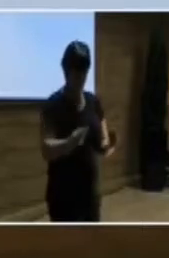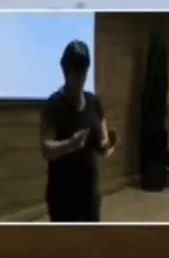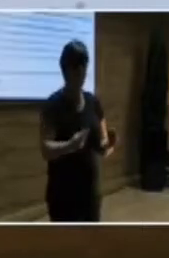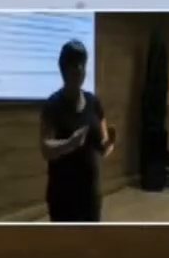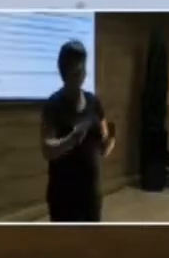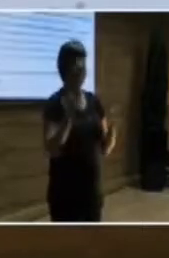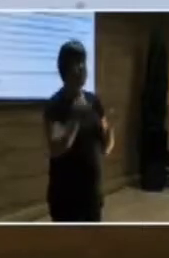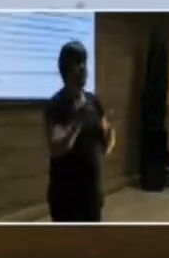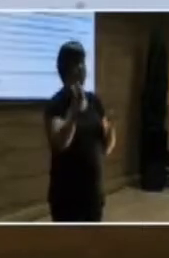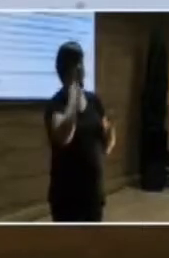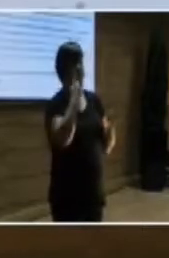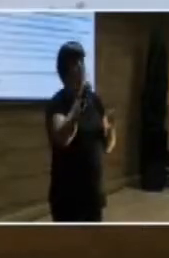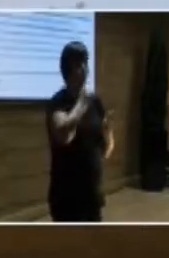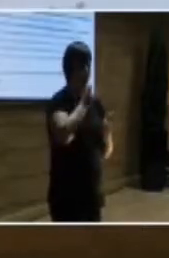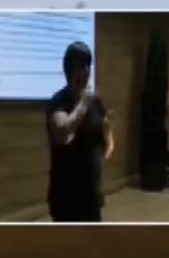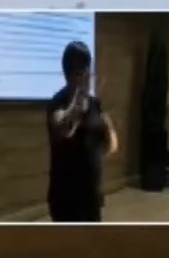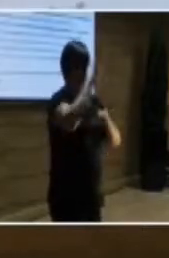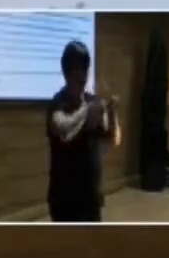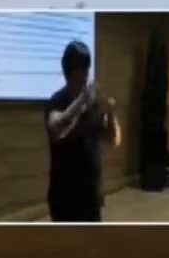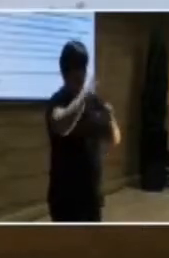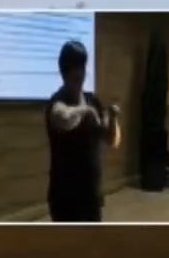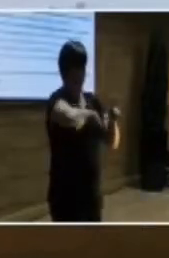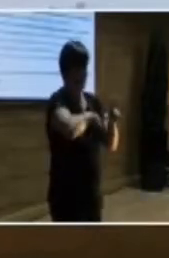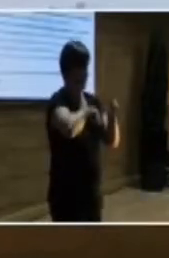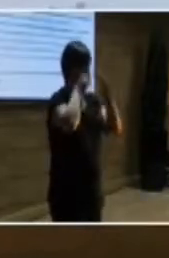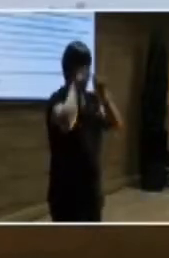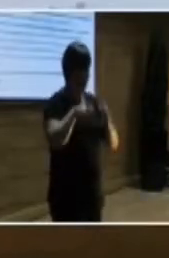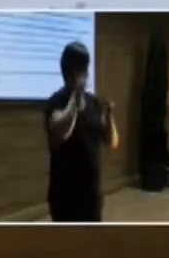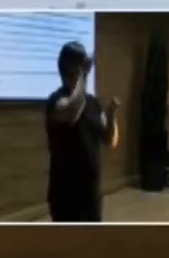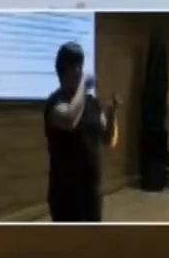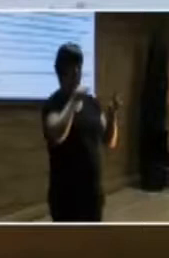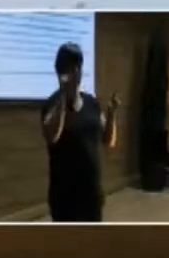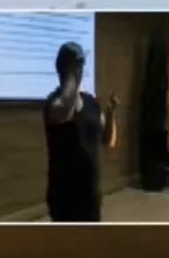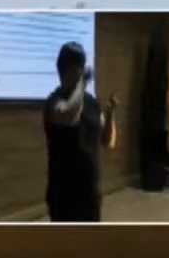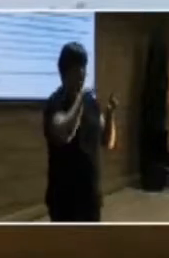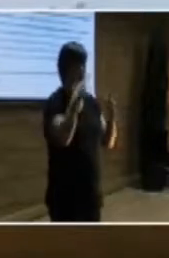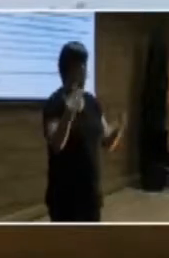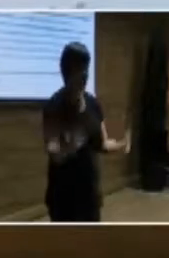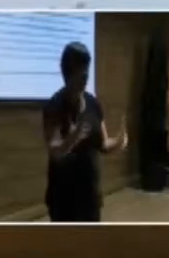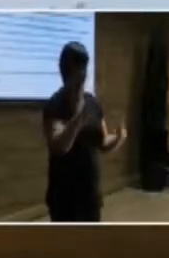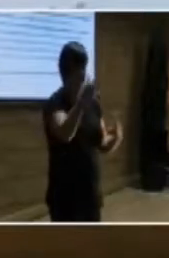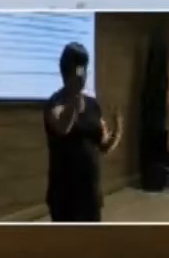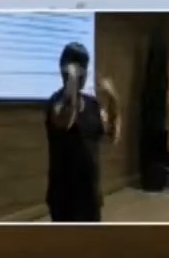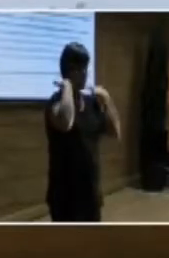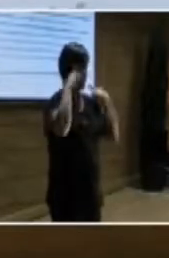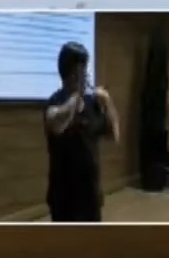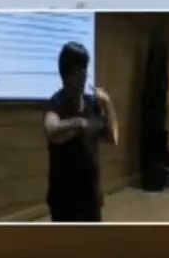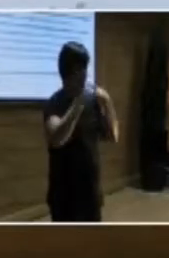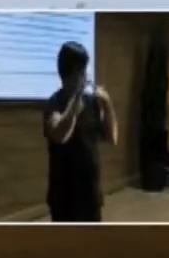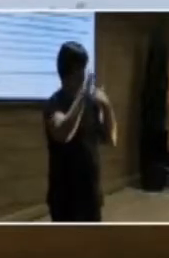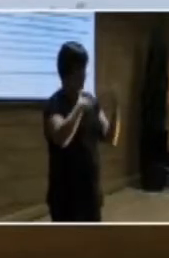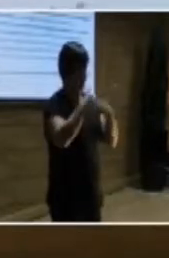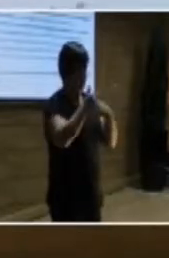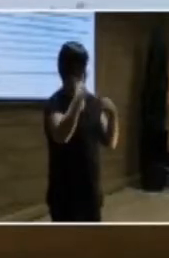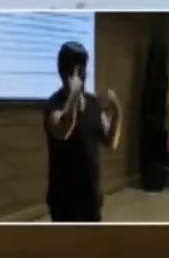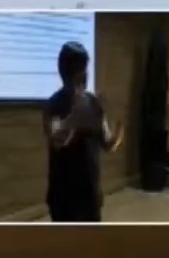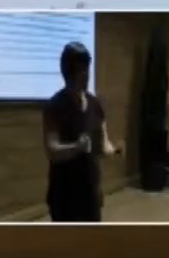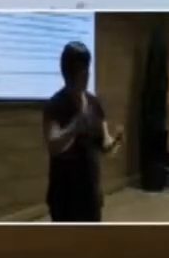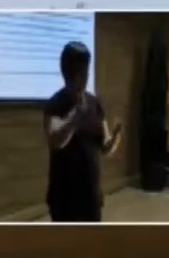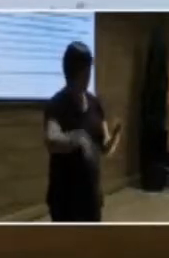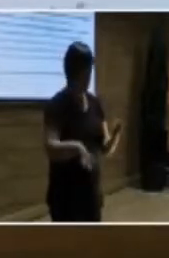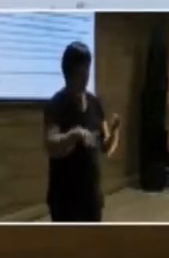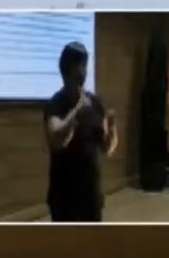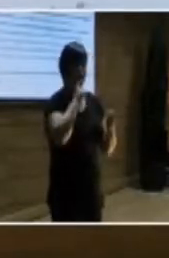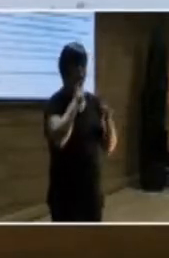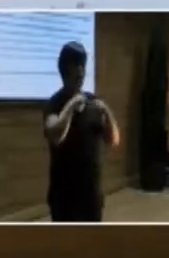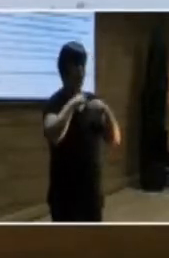de la investigación en España, qué se está haciendo, quién lo está haciendo, cómo podemos poner a esos grupos de investigación en